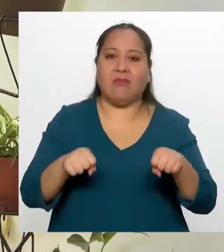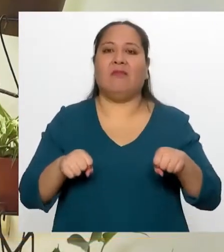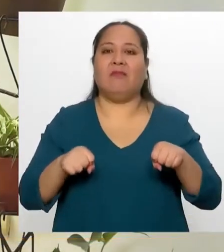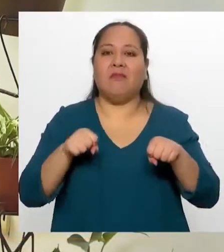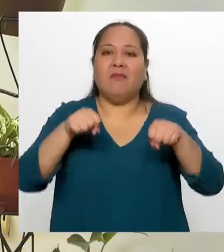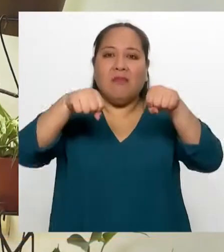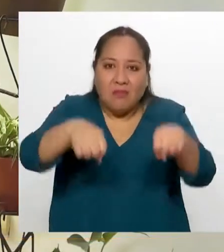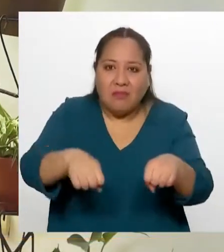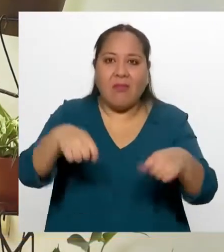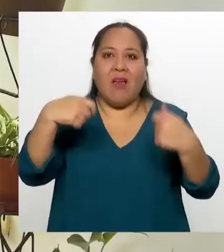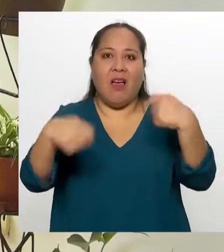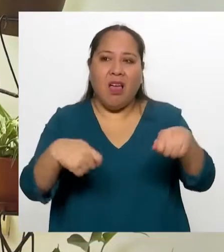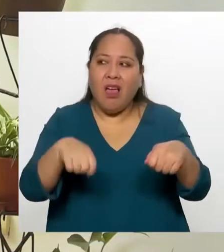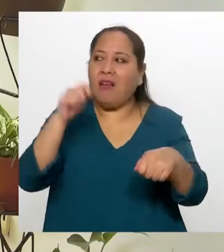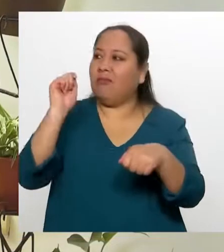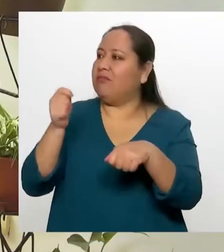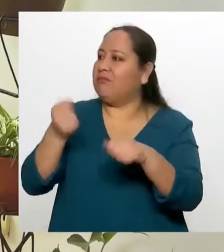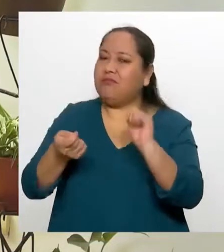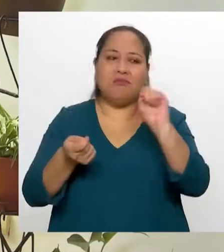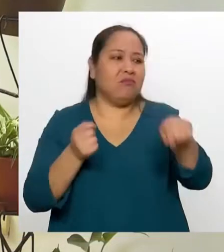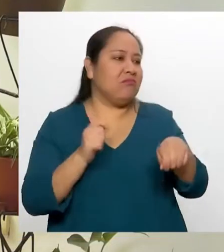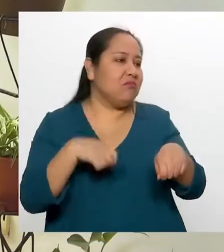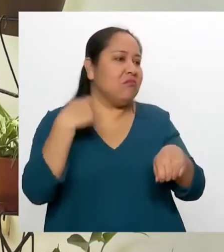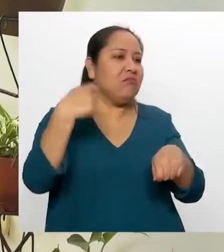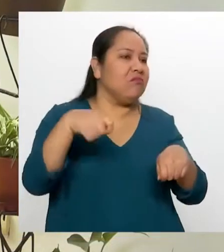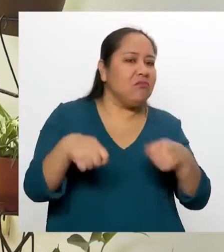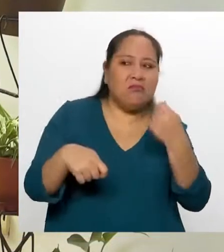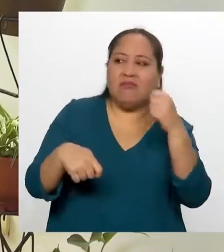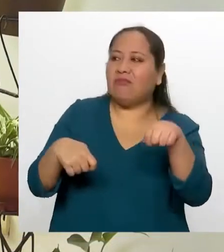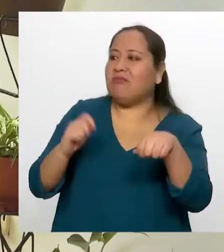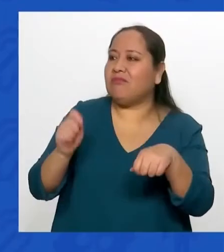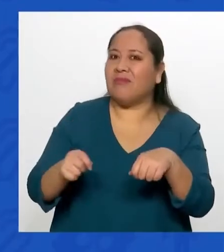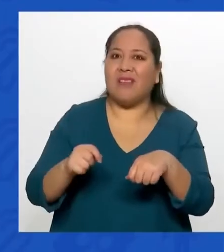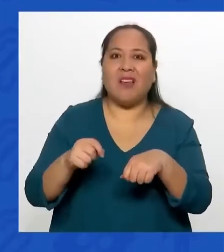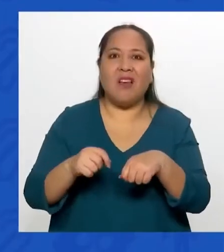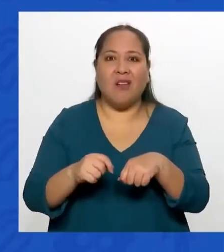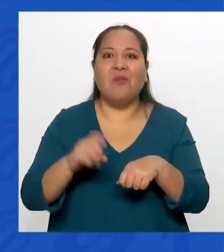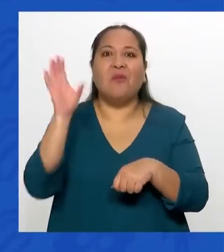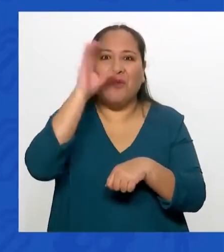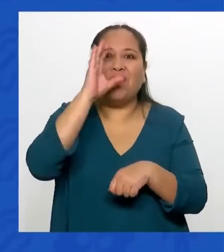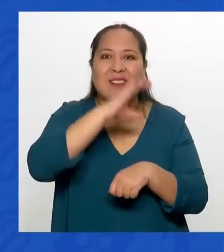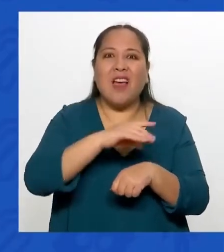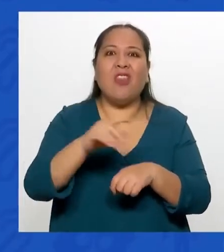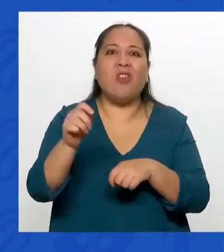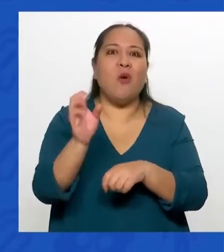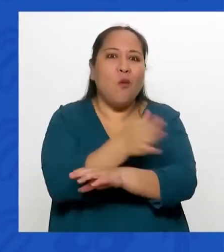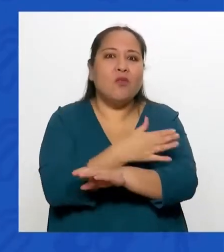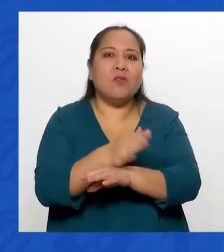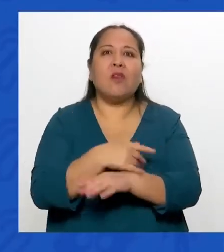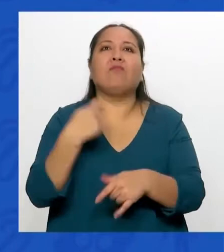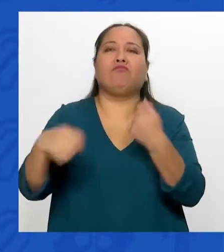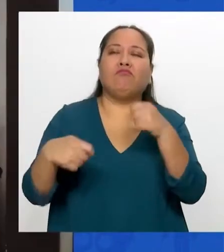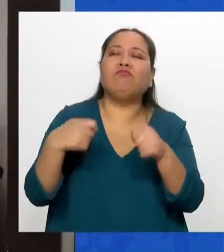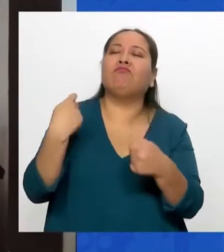andador, iba golpeando la mesa, golpeando las sillas, sacando música.